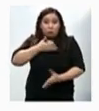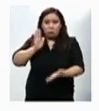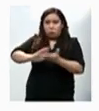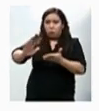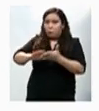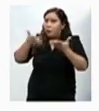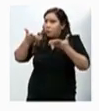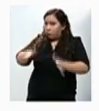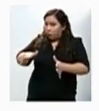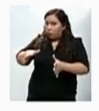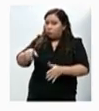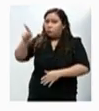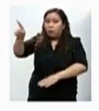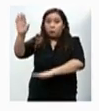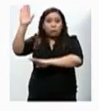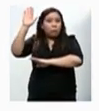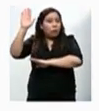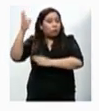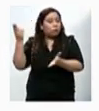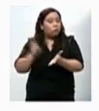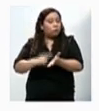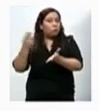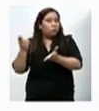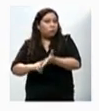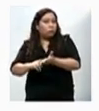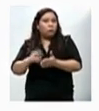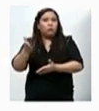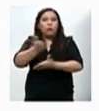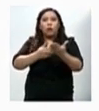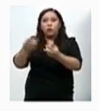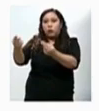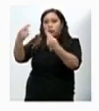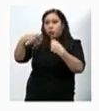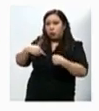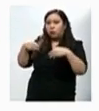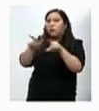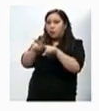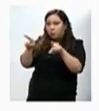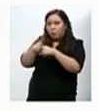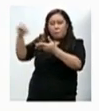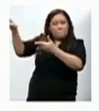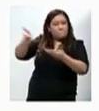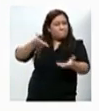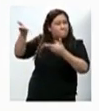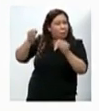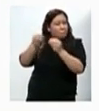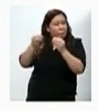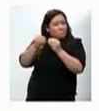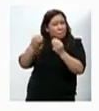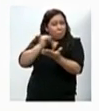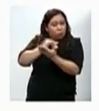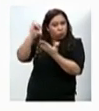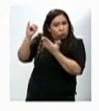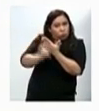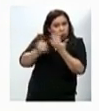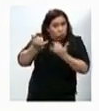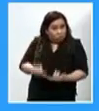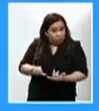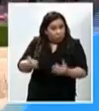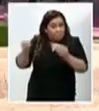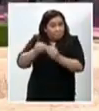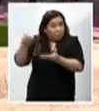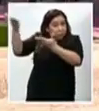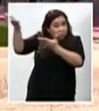compradas, comprometidas en donación, están llegando en grandes cantidades a partir de este mes de